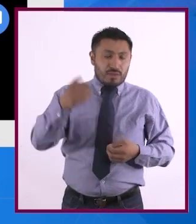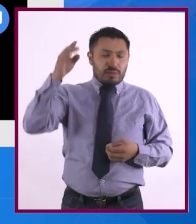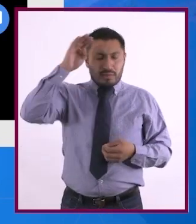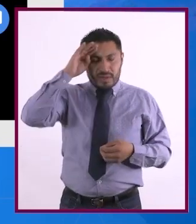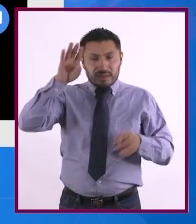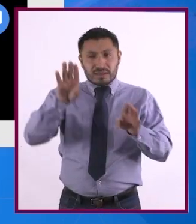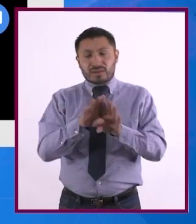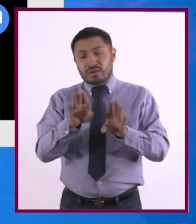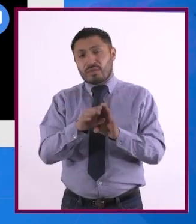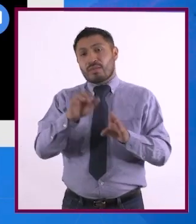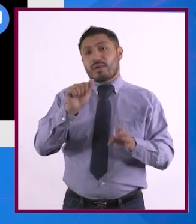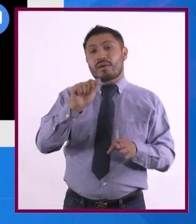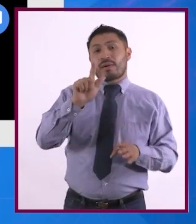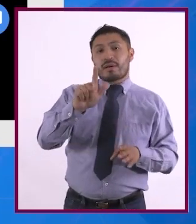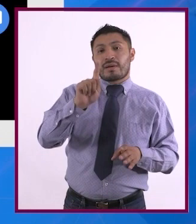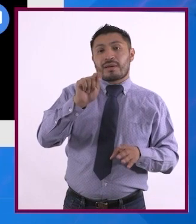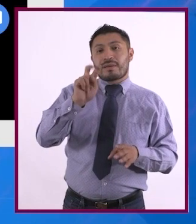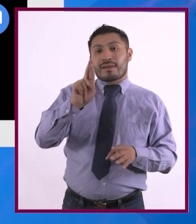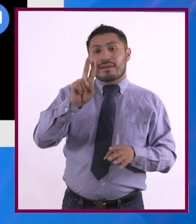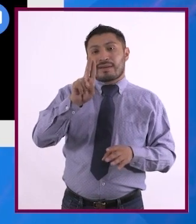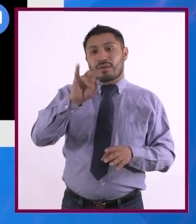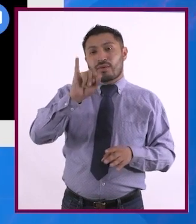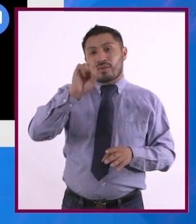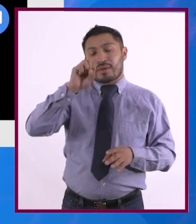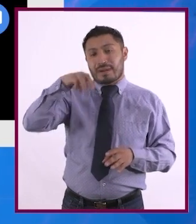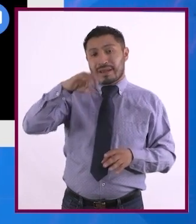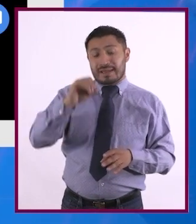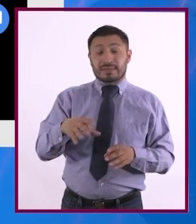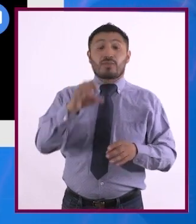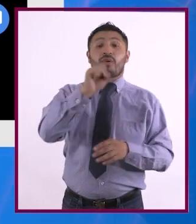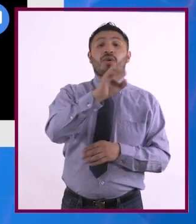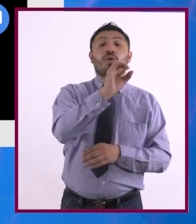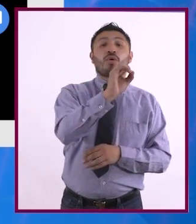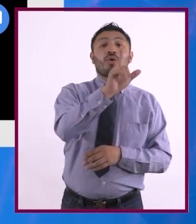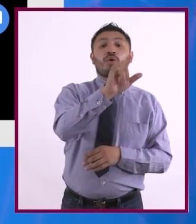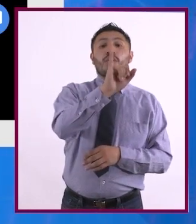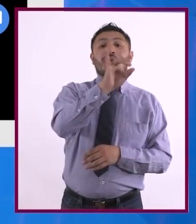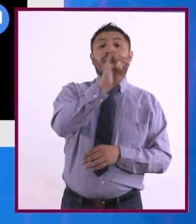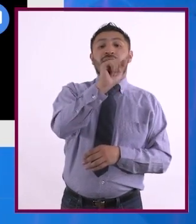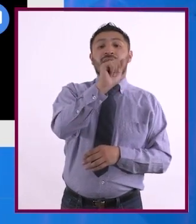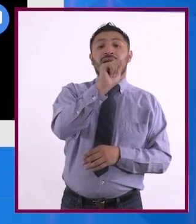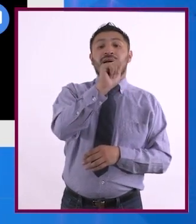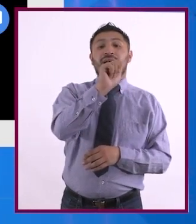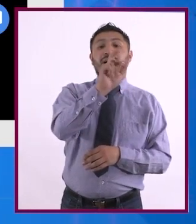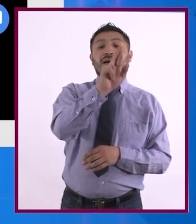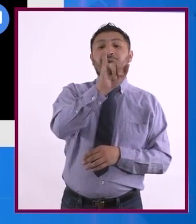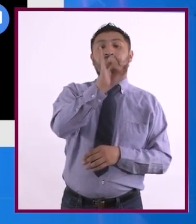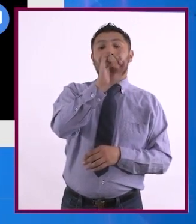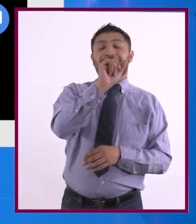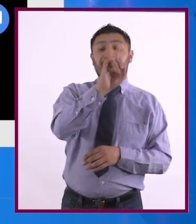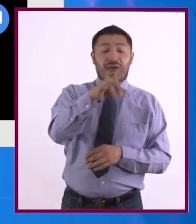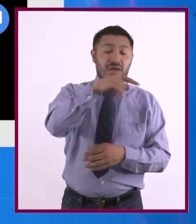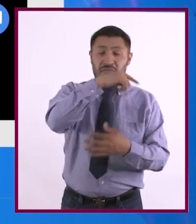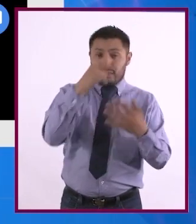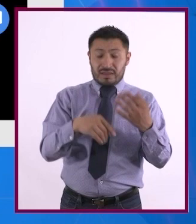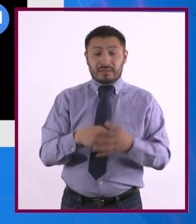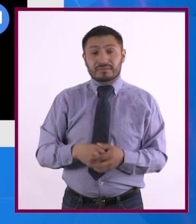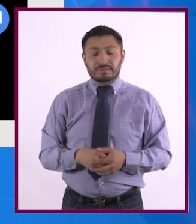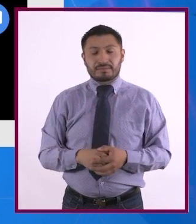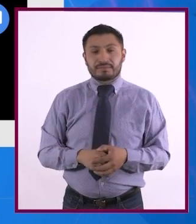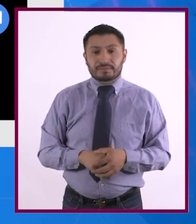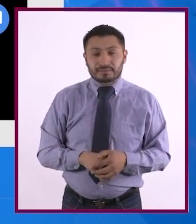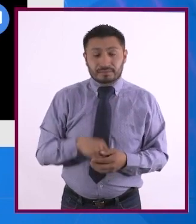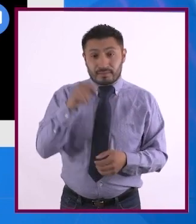altruismo, como la solidaridad tan urgentes y tan importantes para cualquier sociedad. Sí, mira, los beneficios de la donación de